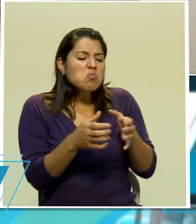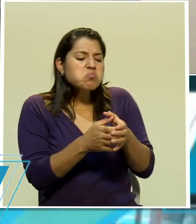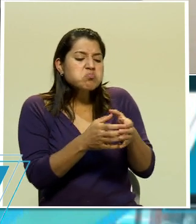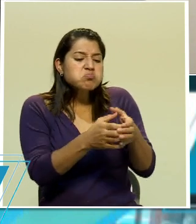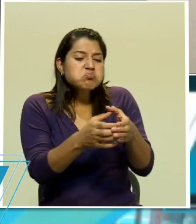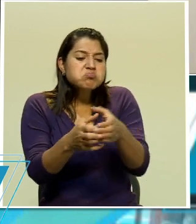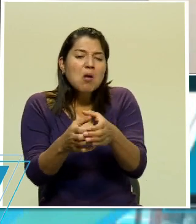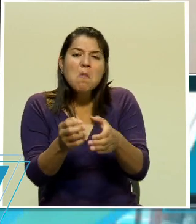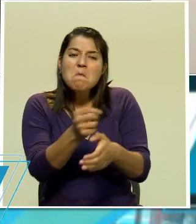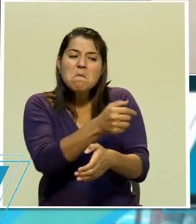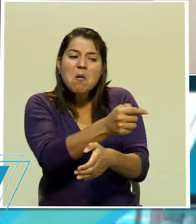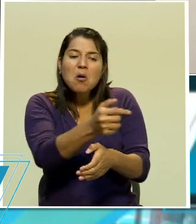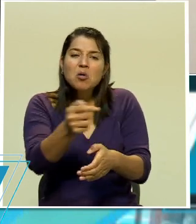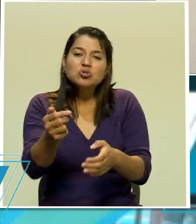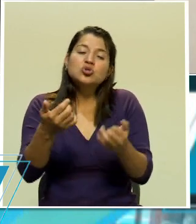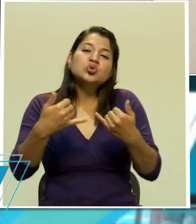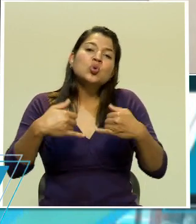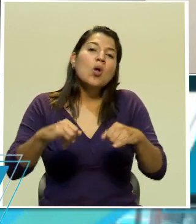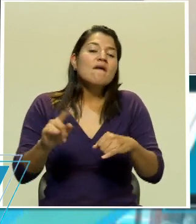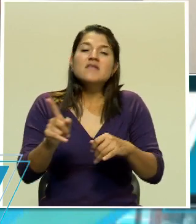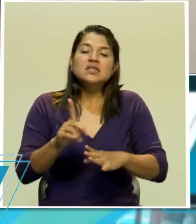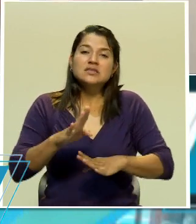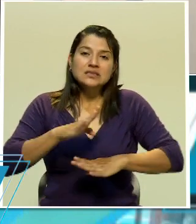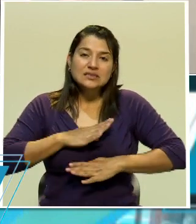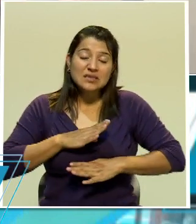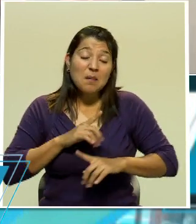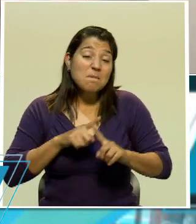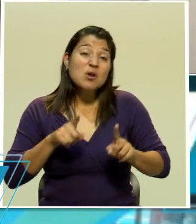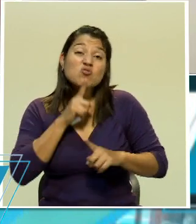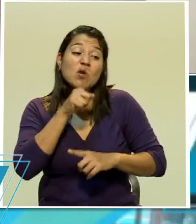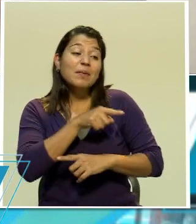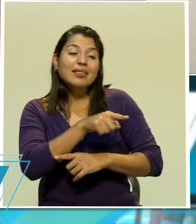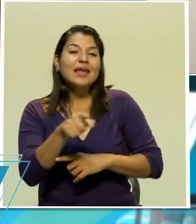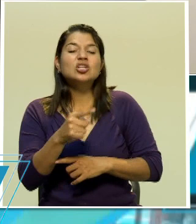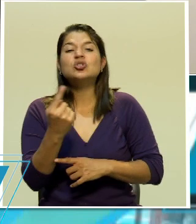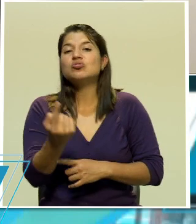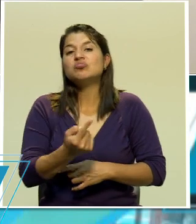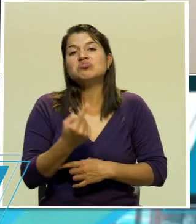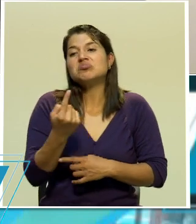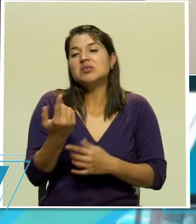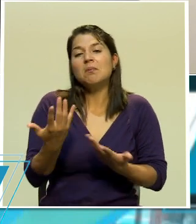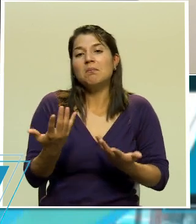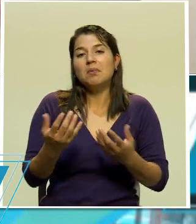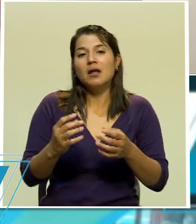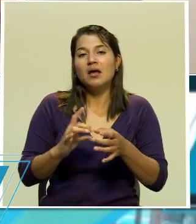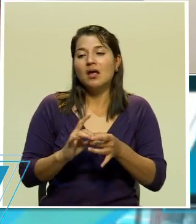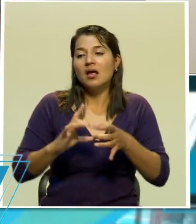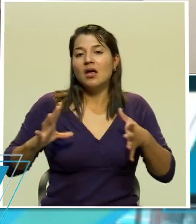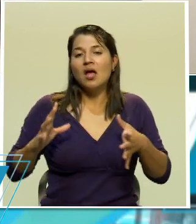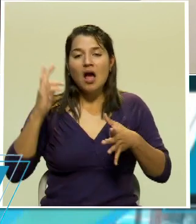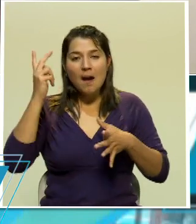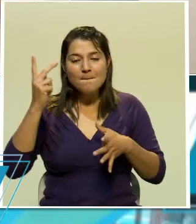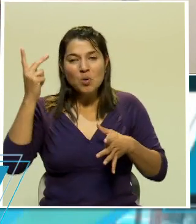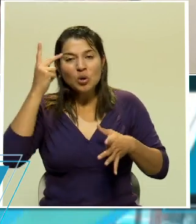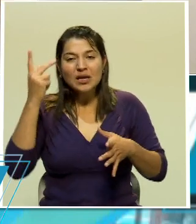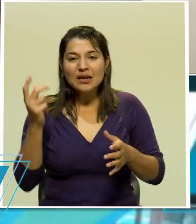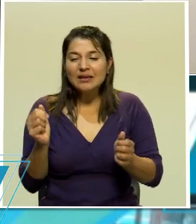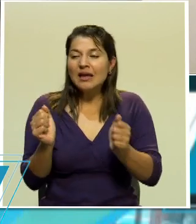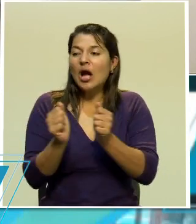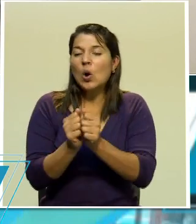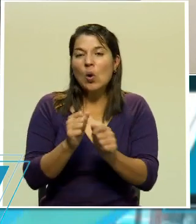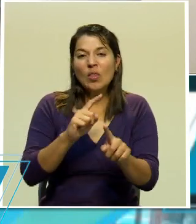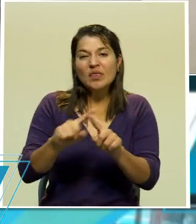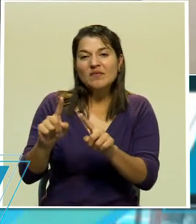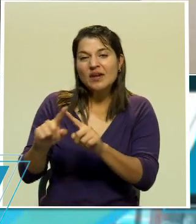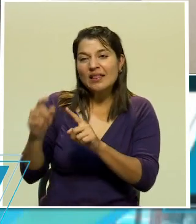relegados que la verdad es que siempre han estado afuera del margen de la política, con sus teorías de la conspiración y con